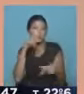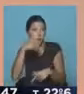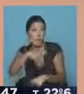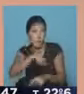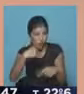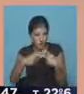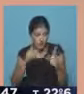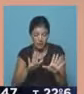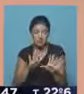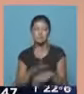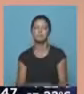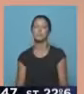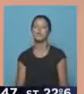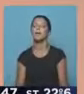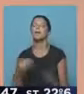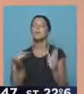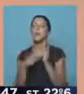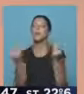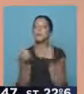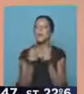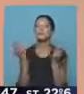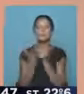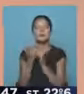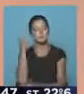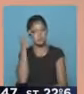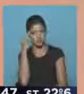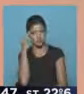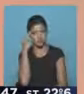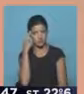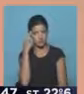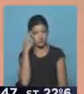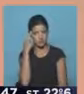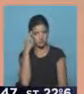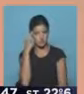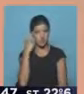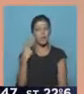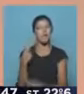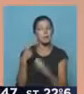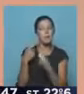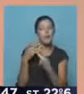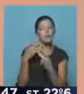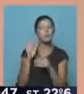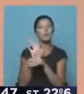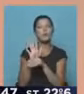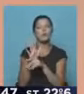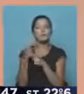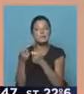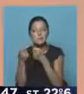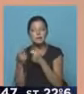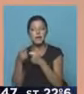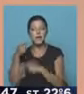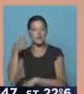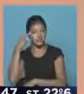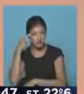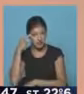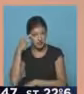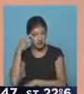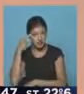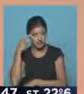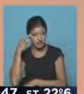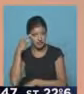analistas están preguntándose si, digamos, hay que tirar las cuerdas a China para que de alguna manera vuelva a tensar las cuerdas